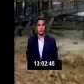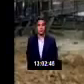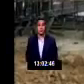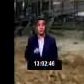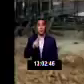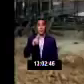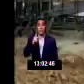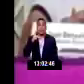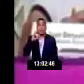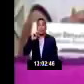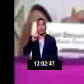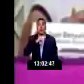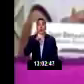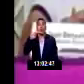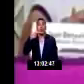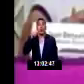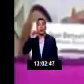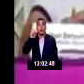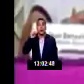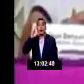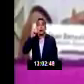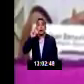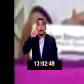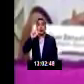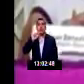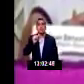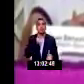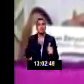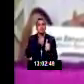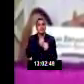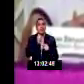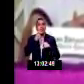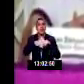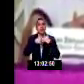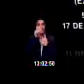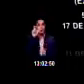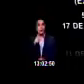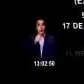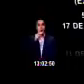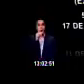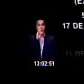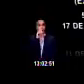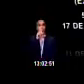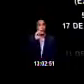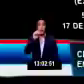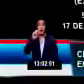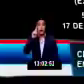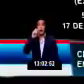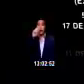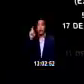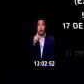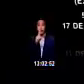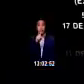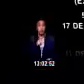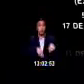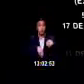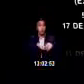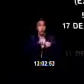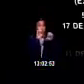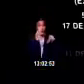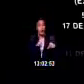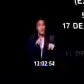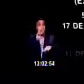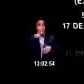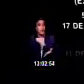Franklin Calderón y Giancarlos Benavides son hombres cercanos al ex legislador Daniel Mendoza. El uno es contratista manabita y el otro